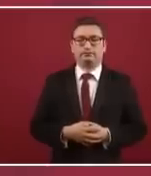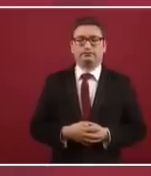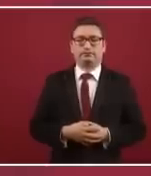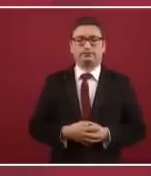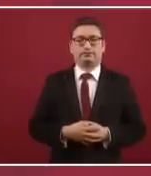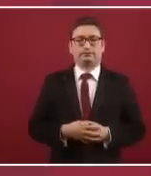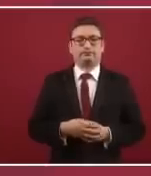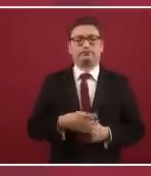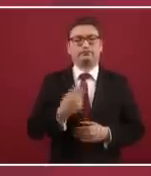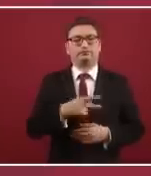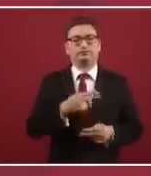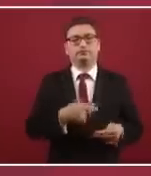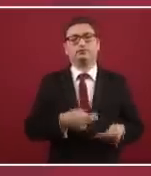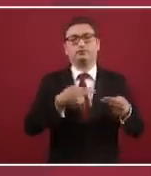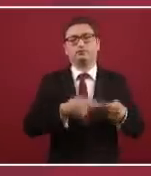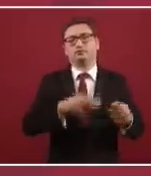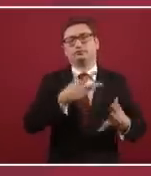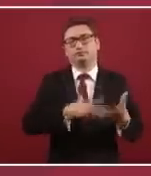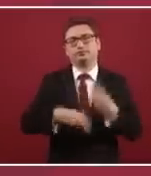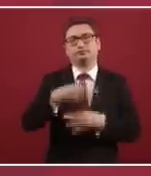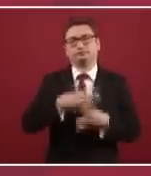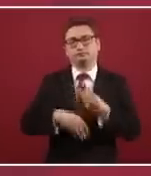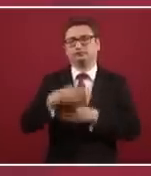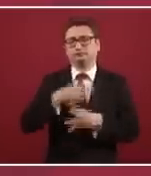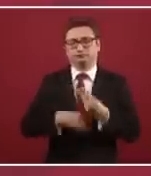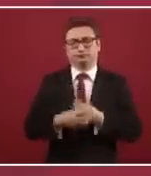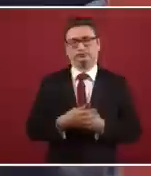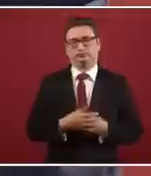Era un negocio, pues, uno más,